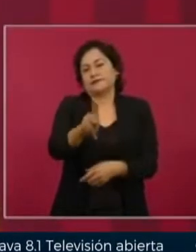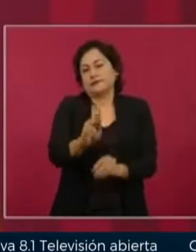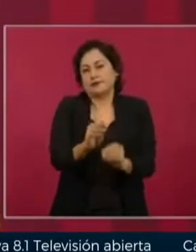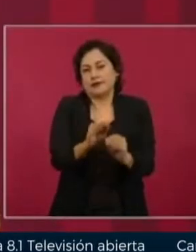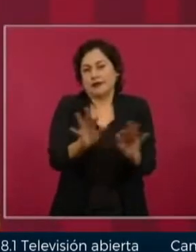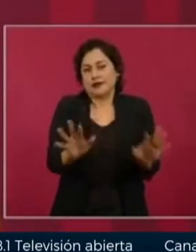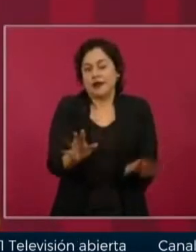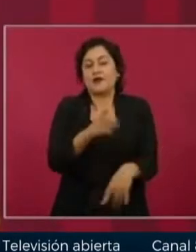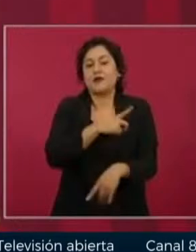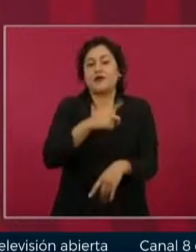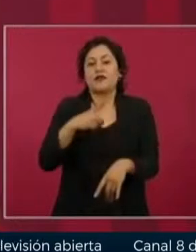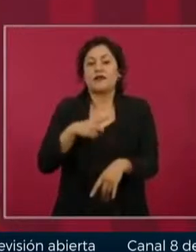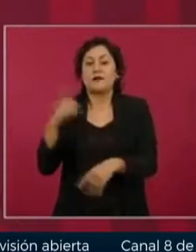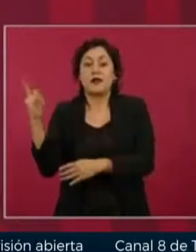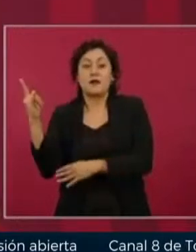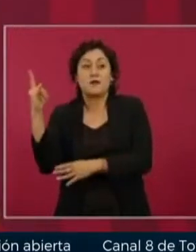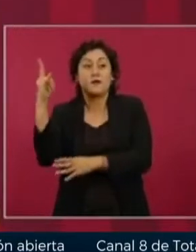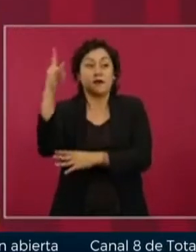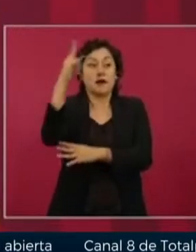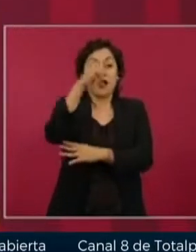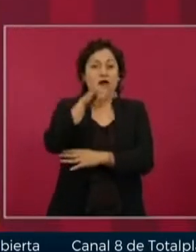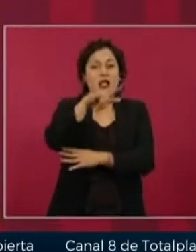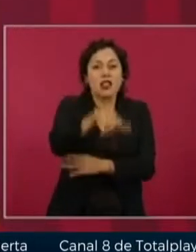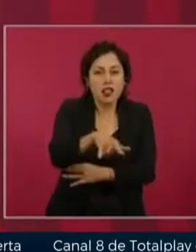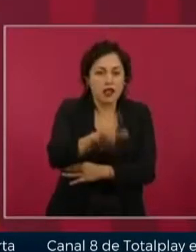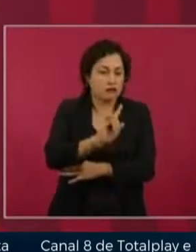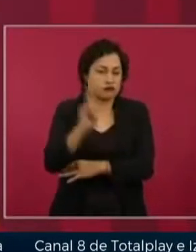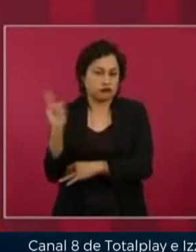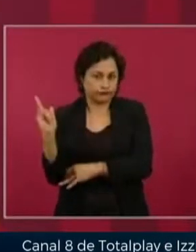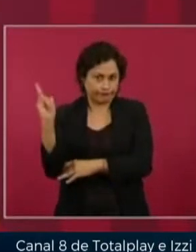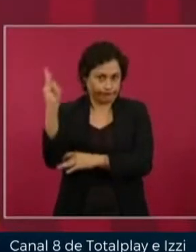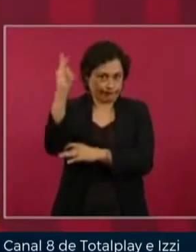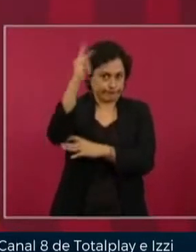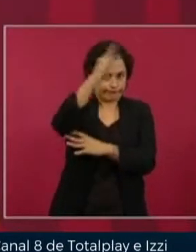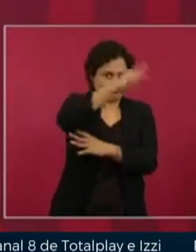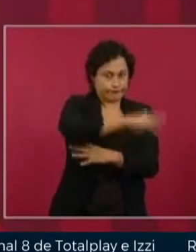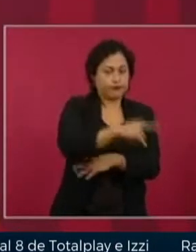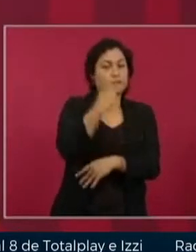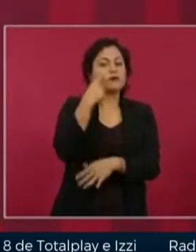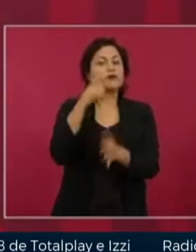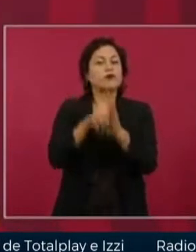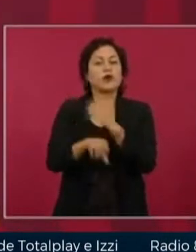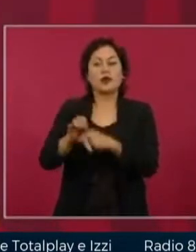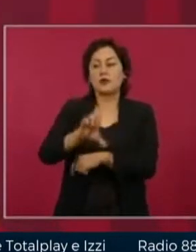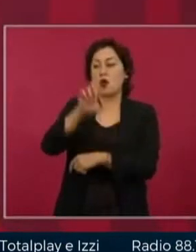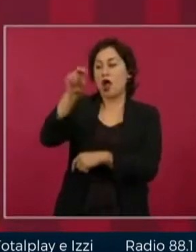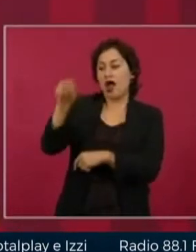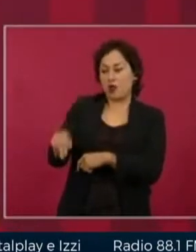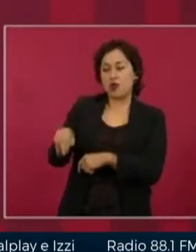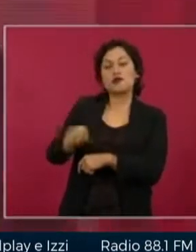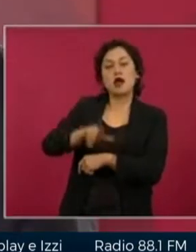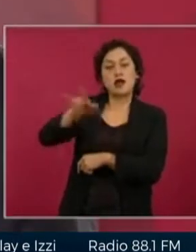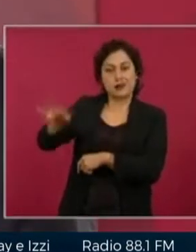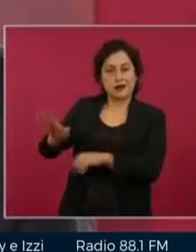largos, a Cancún mientras está el aeropuerto de Tulum.